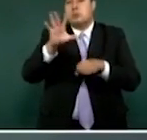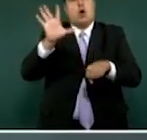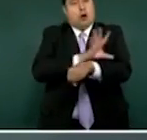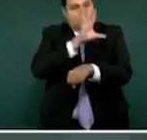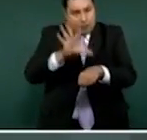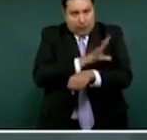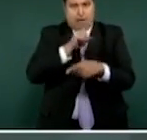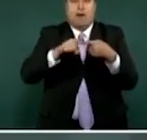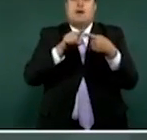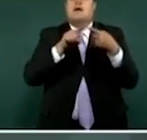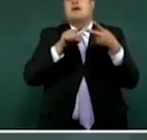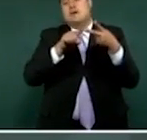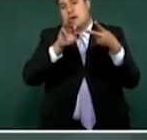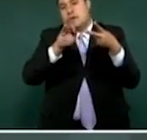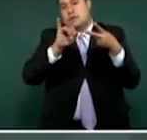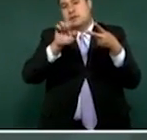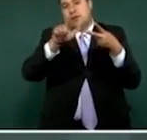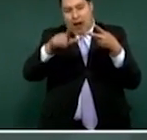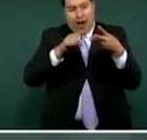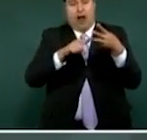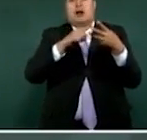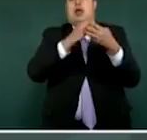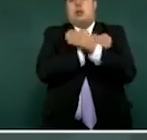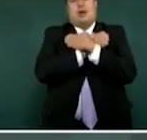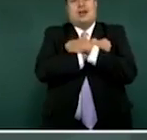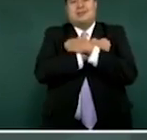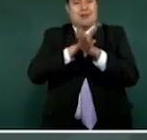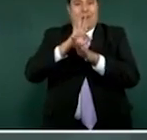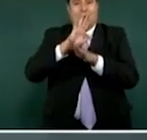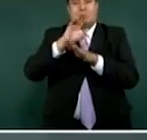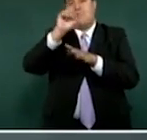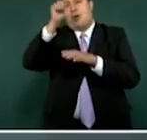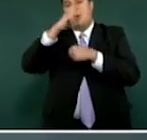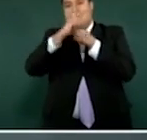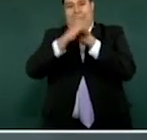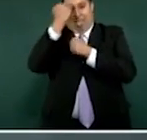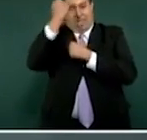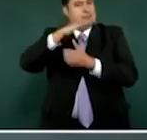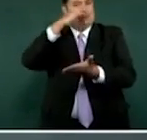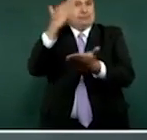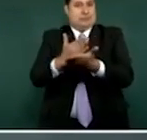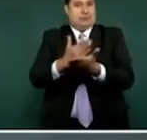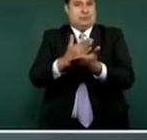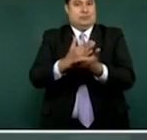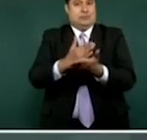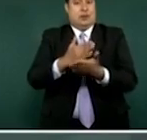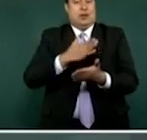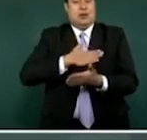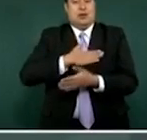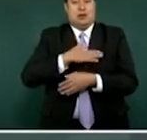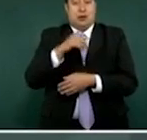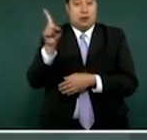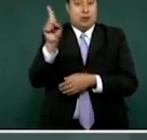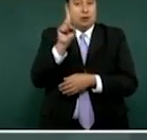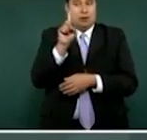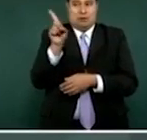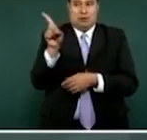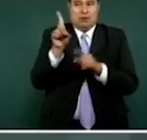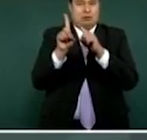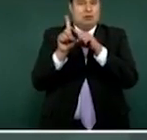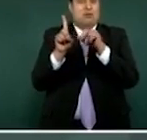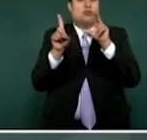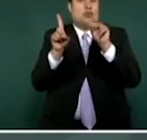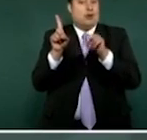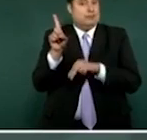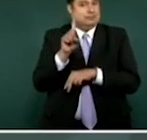reforma fiscal? ¿Qué es la reforma educativa? Eso ya no. Ahora sí que lo que diga mi dedito. La